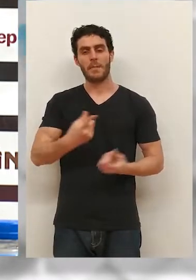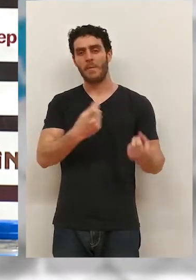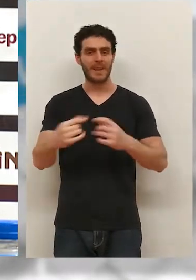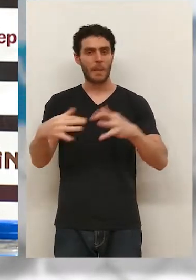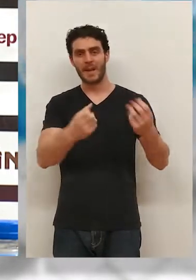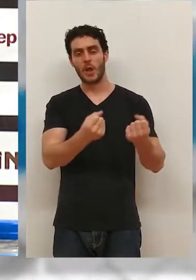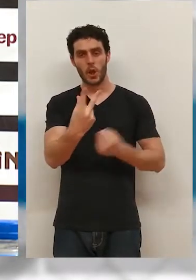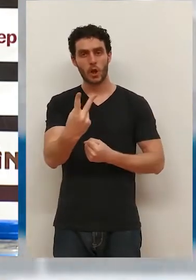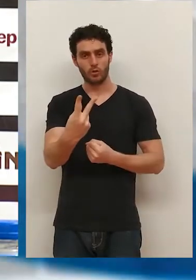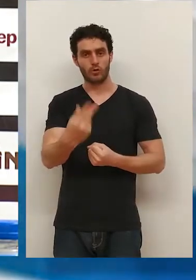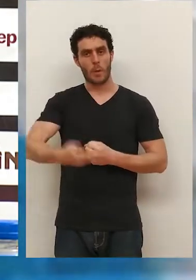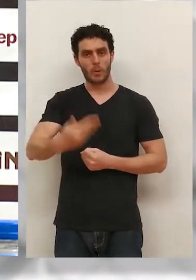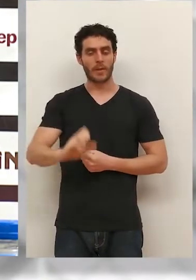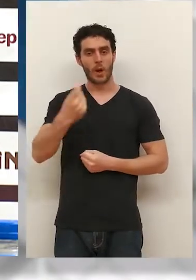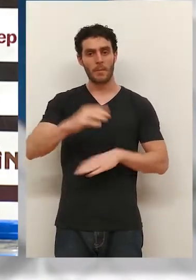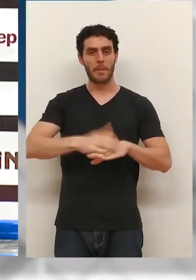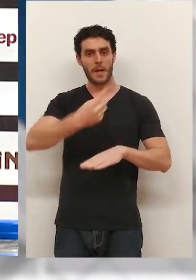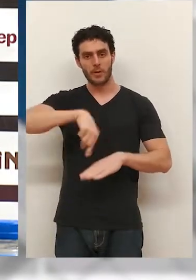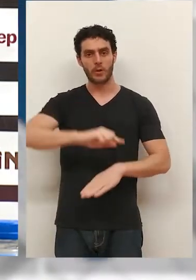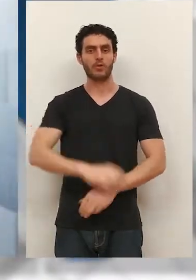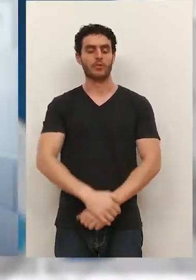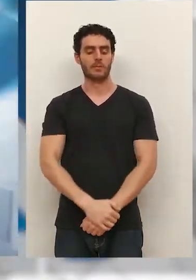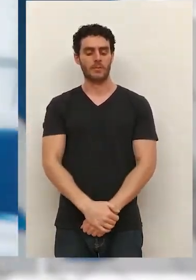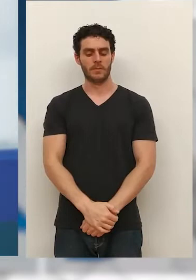Que es realmente lo importante y lo trascendente para nosotros.